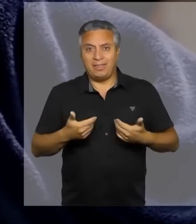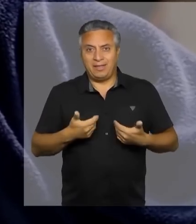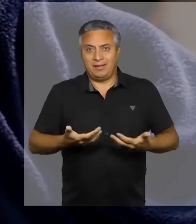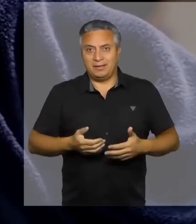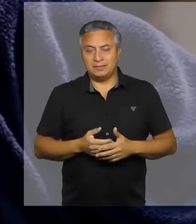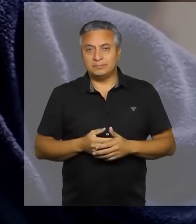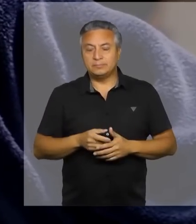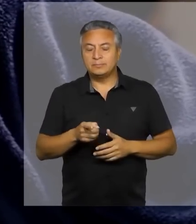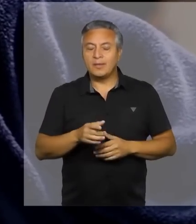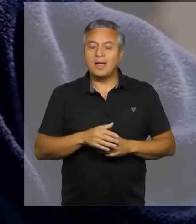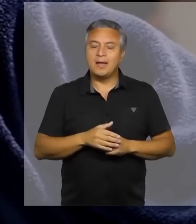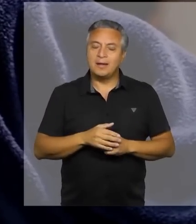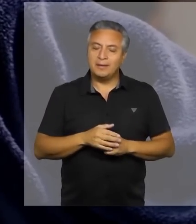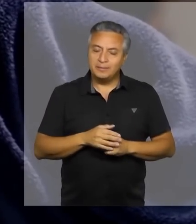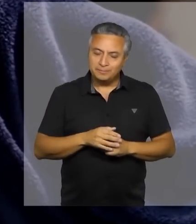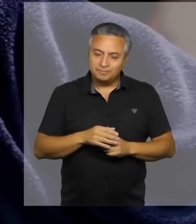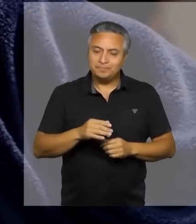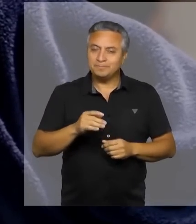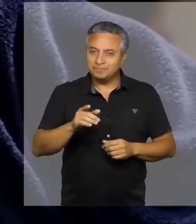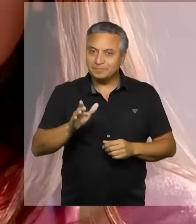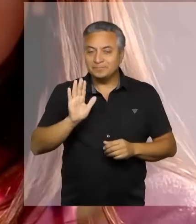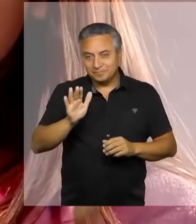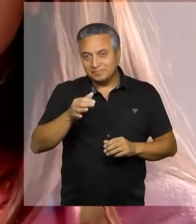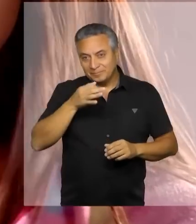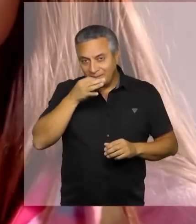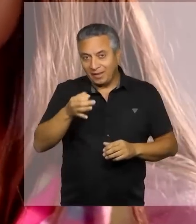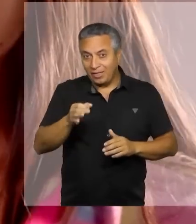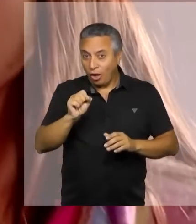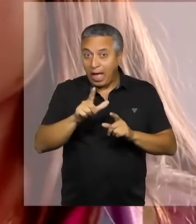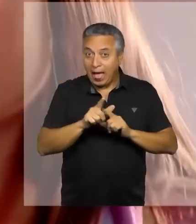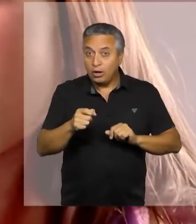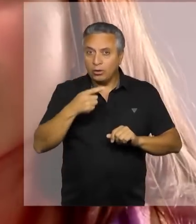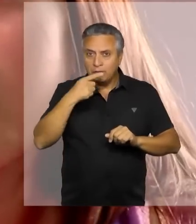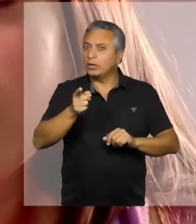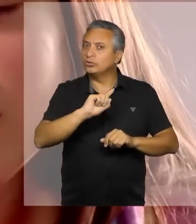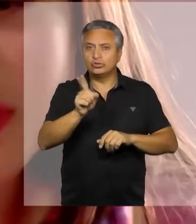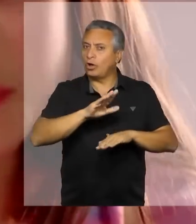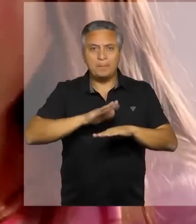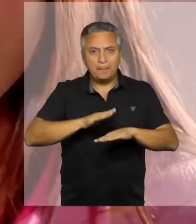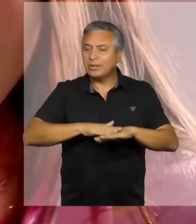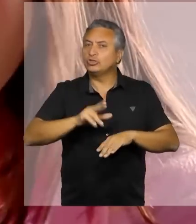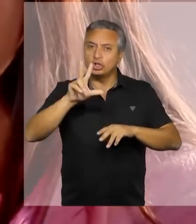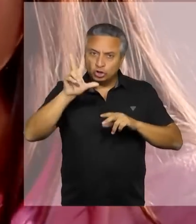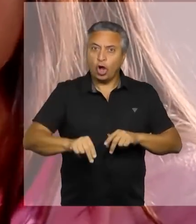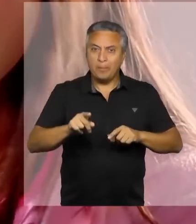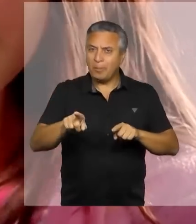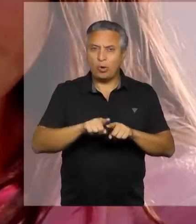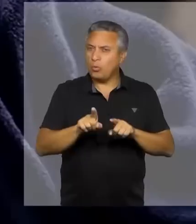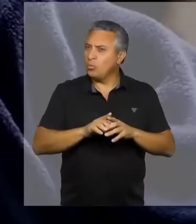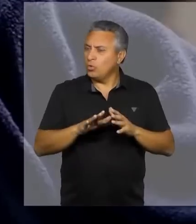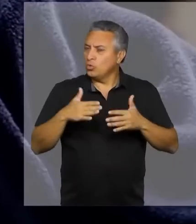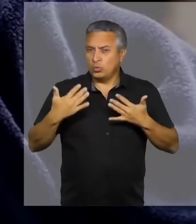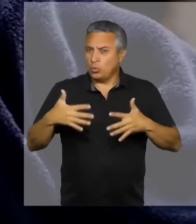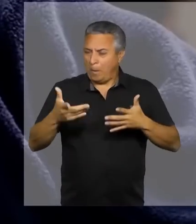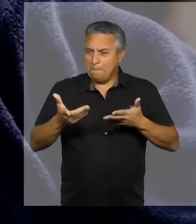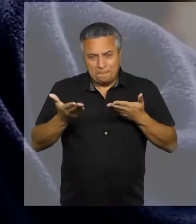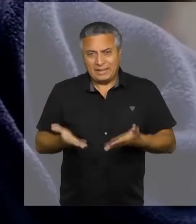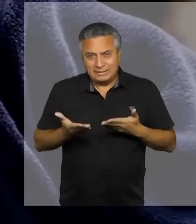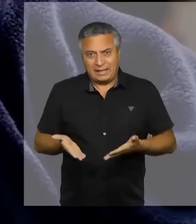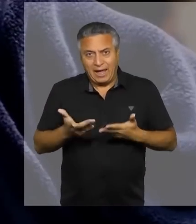Ah, ¿fue pesada? ¿Te dijo algo? Me dijo que no me daba permiso, pero fue súper pesada.